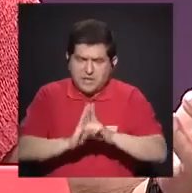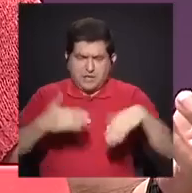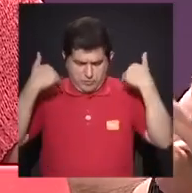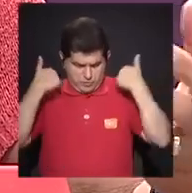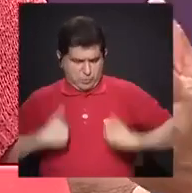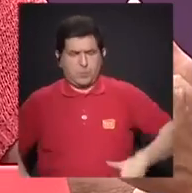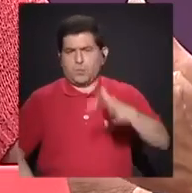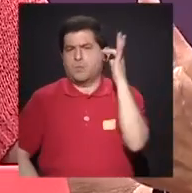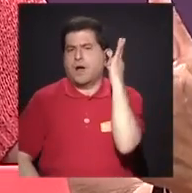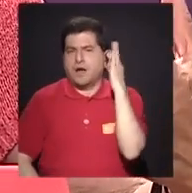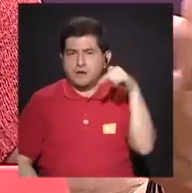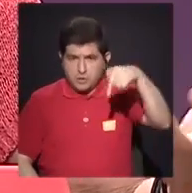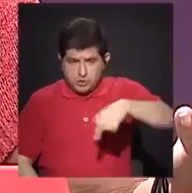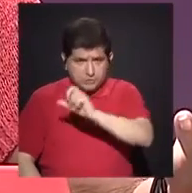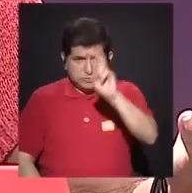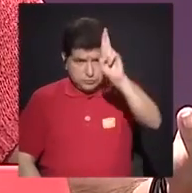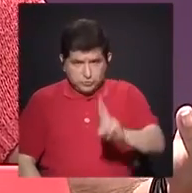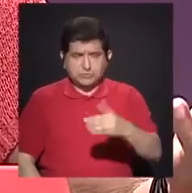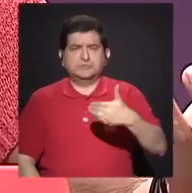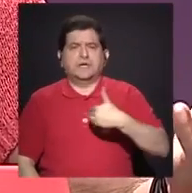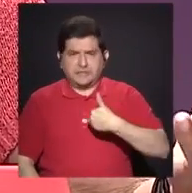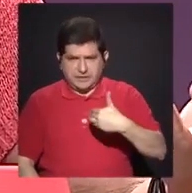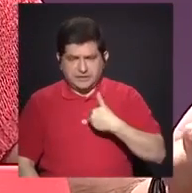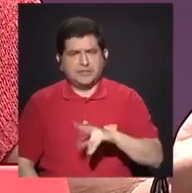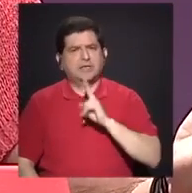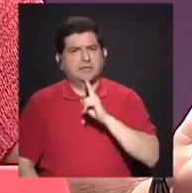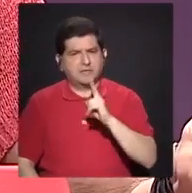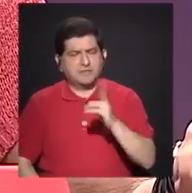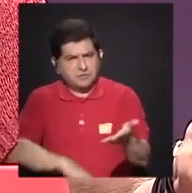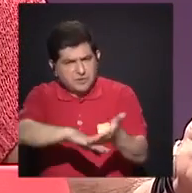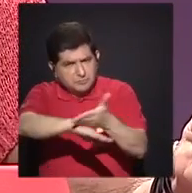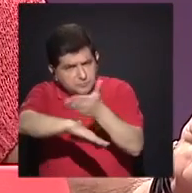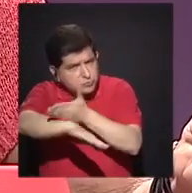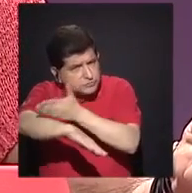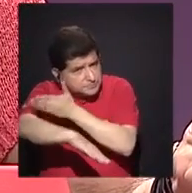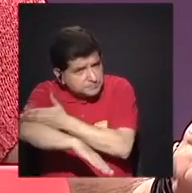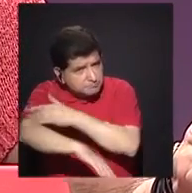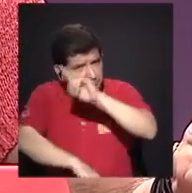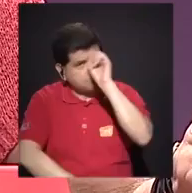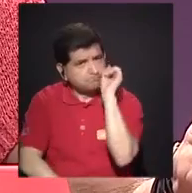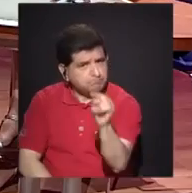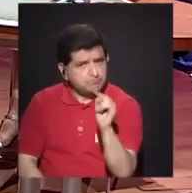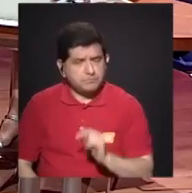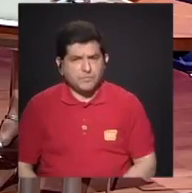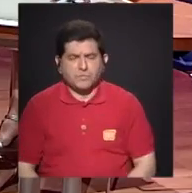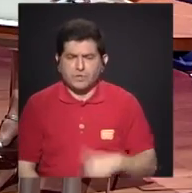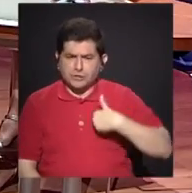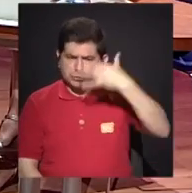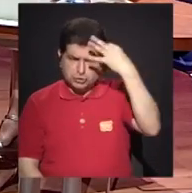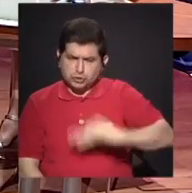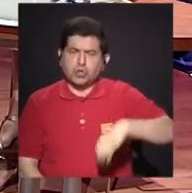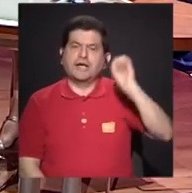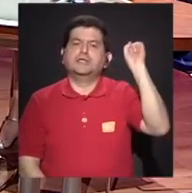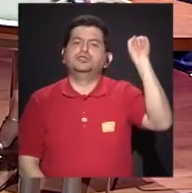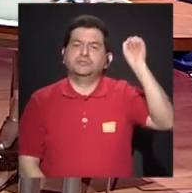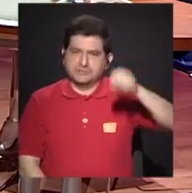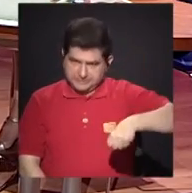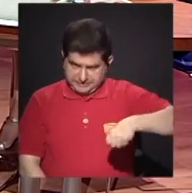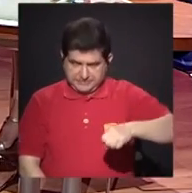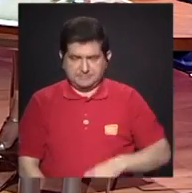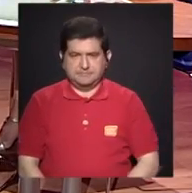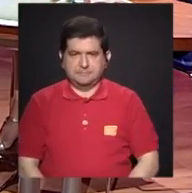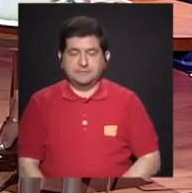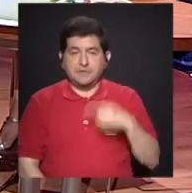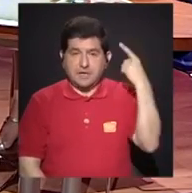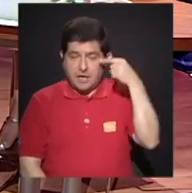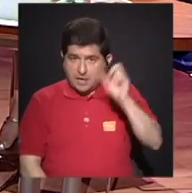de las mujeres. ¿En Costa Rica estamos teniendo realmente un avance en esa materia? Yo creo que sí. Vamos a ver, el hecho de que el